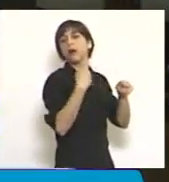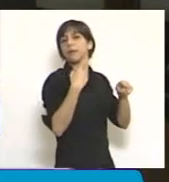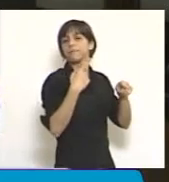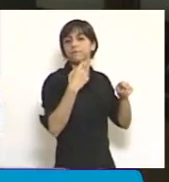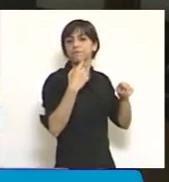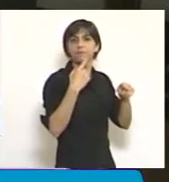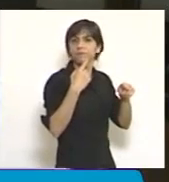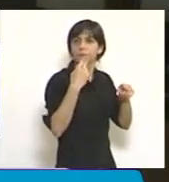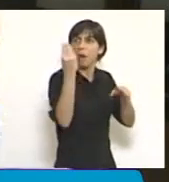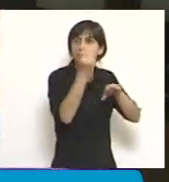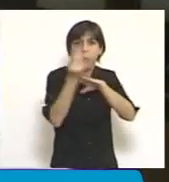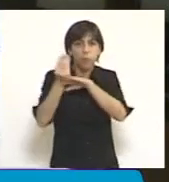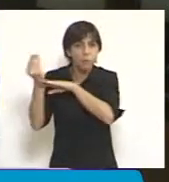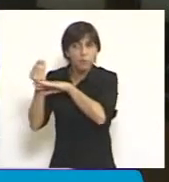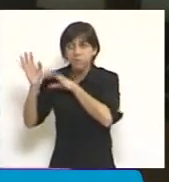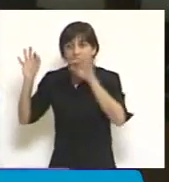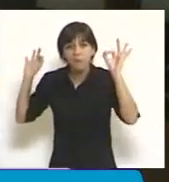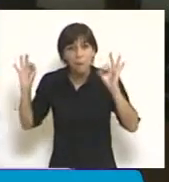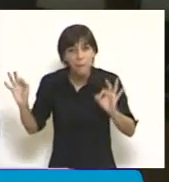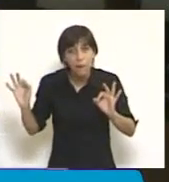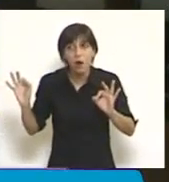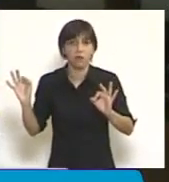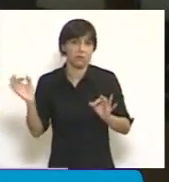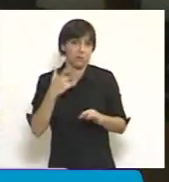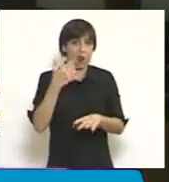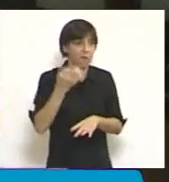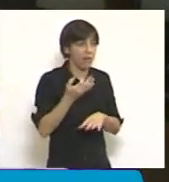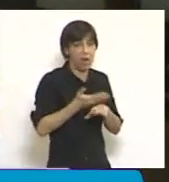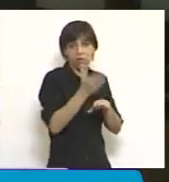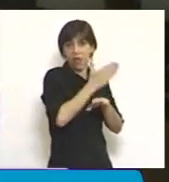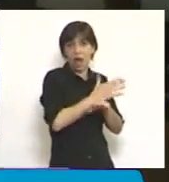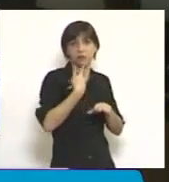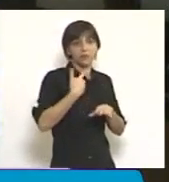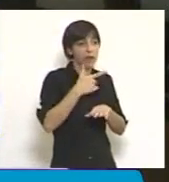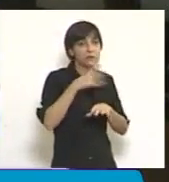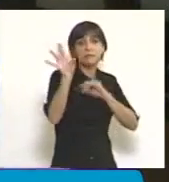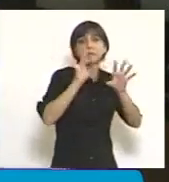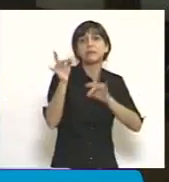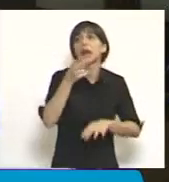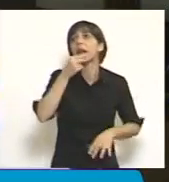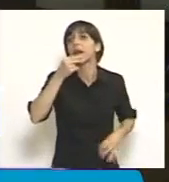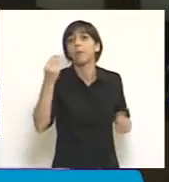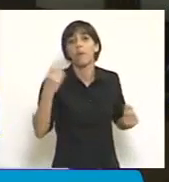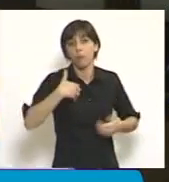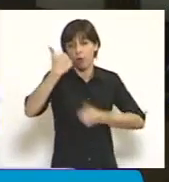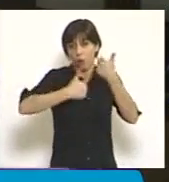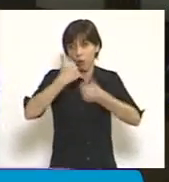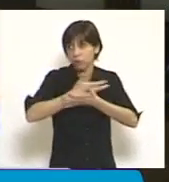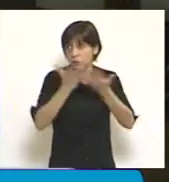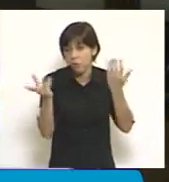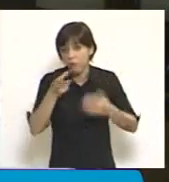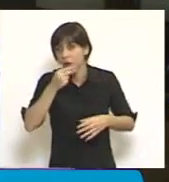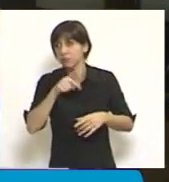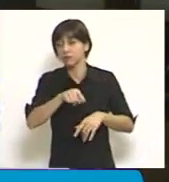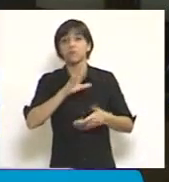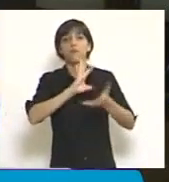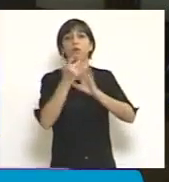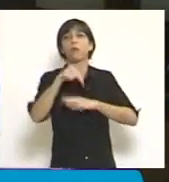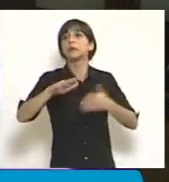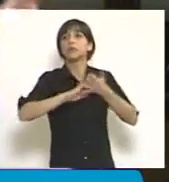proyecto, este es el objetivo que debemos tener presente y este debería ser el resultado que deberíamos evitar. Que el Consejo